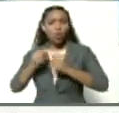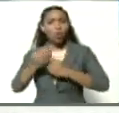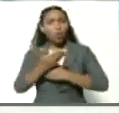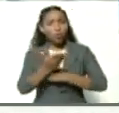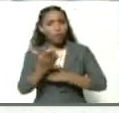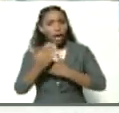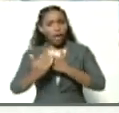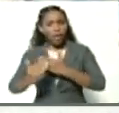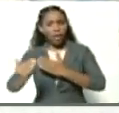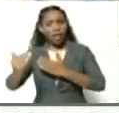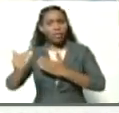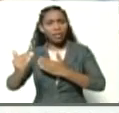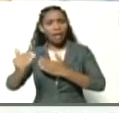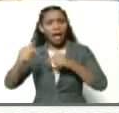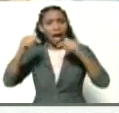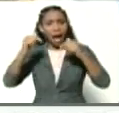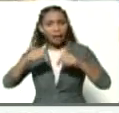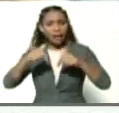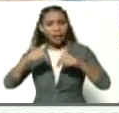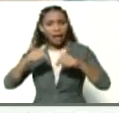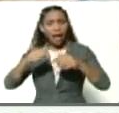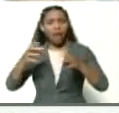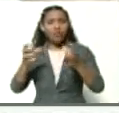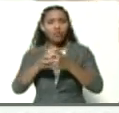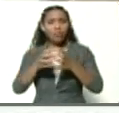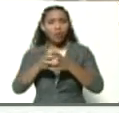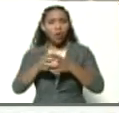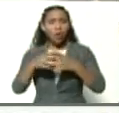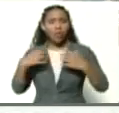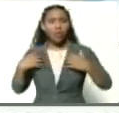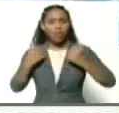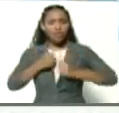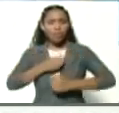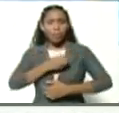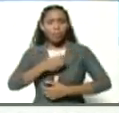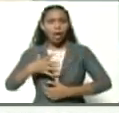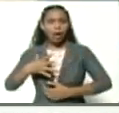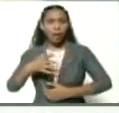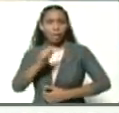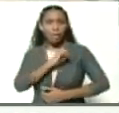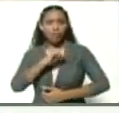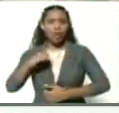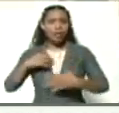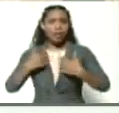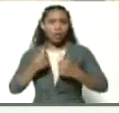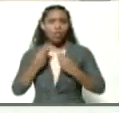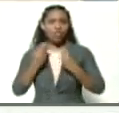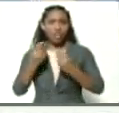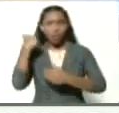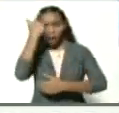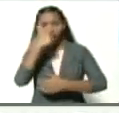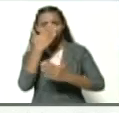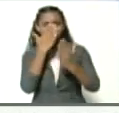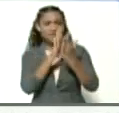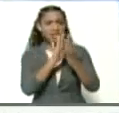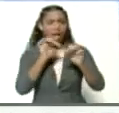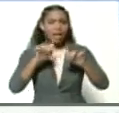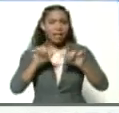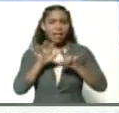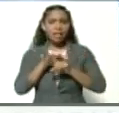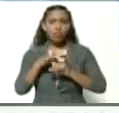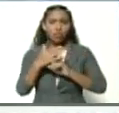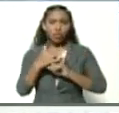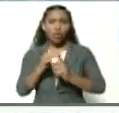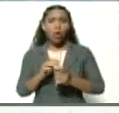adelante, presidente, que aquí está el batallón de batas blancas, el personal de salud que está dando la cara ante esta